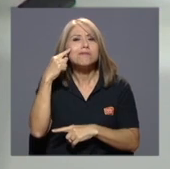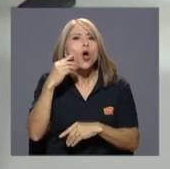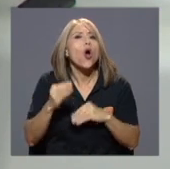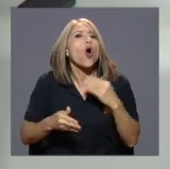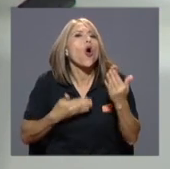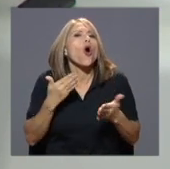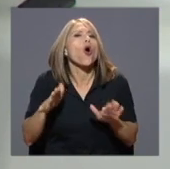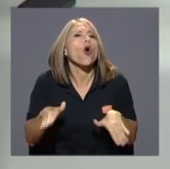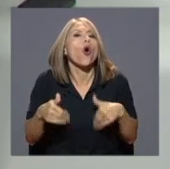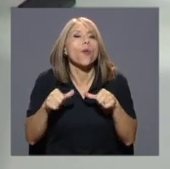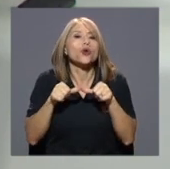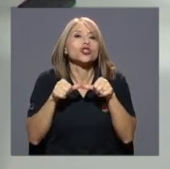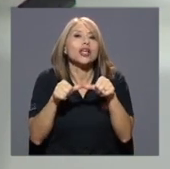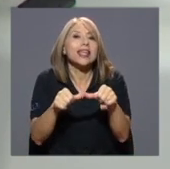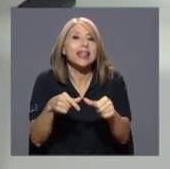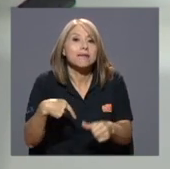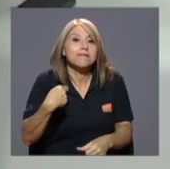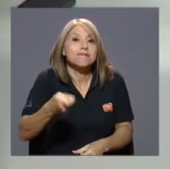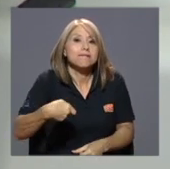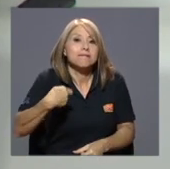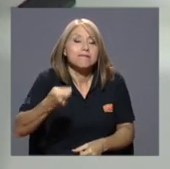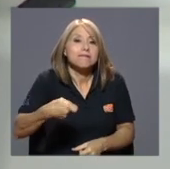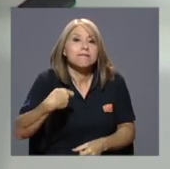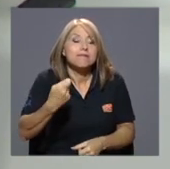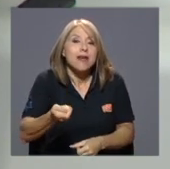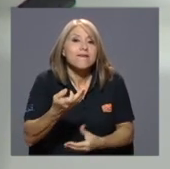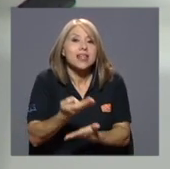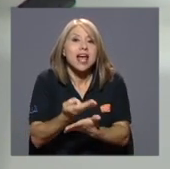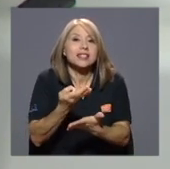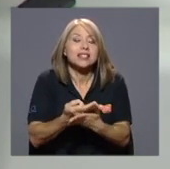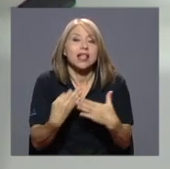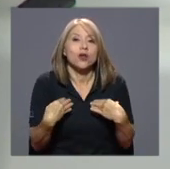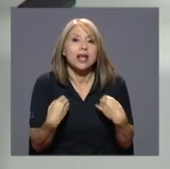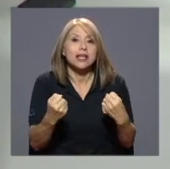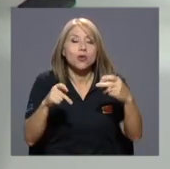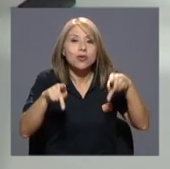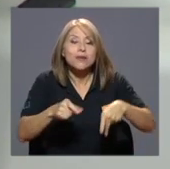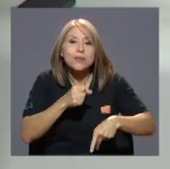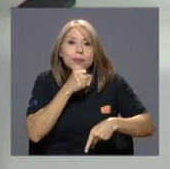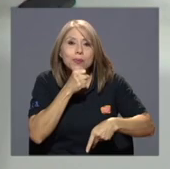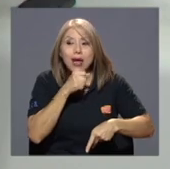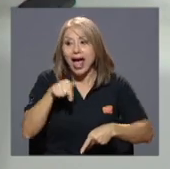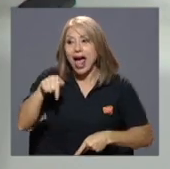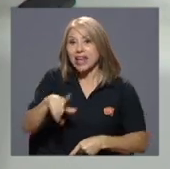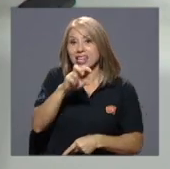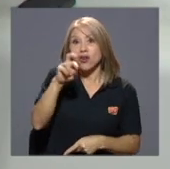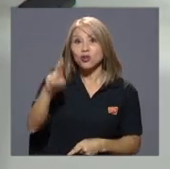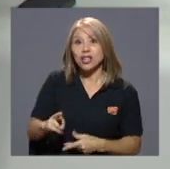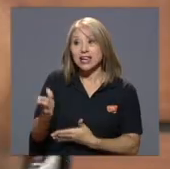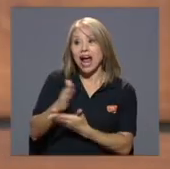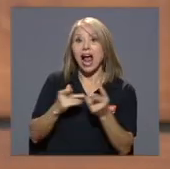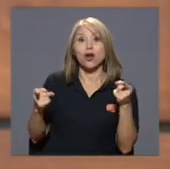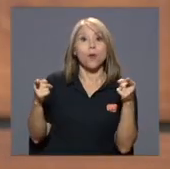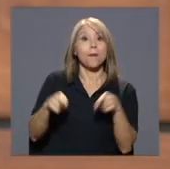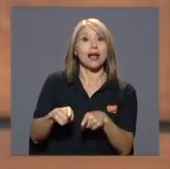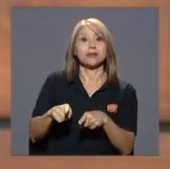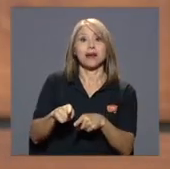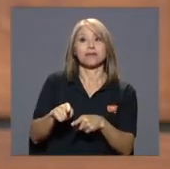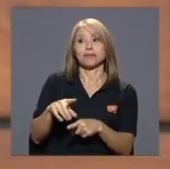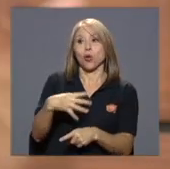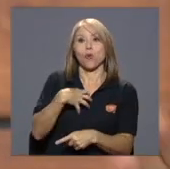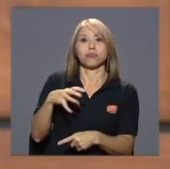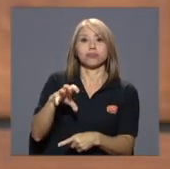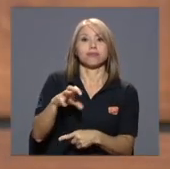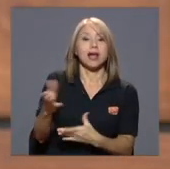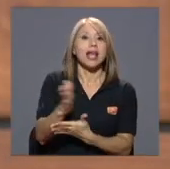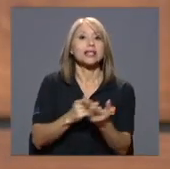salud del adulto mayor. En Costa Rica hemos tenido una solución un poco sui generis, que es automático. Es decir, usted se